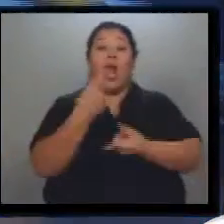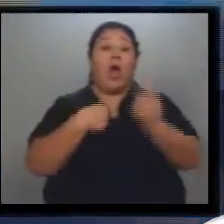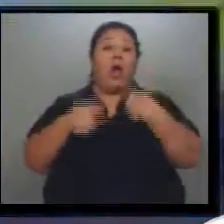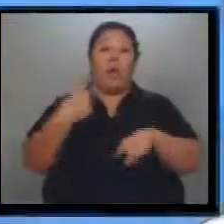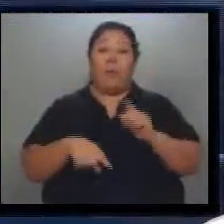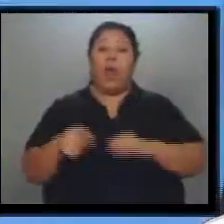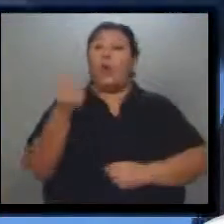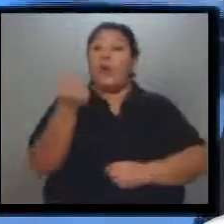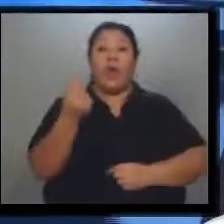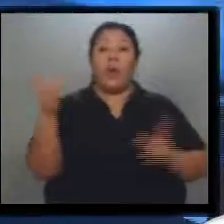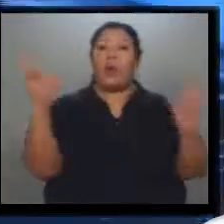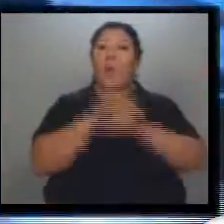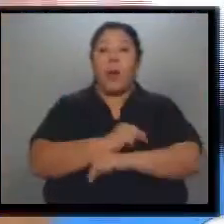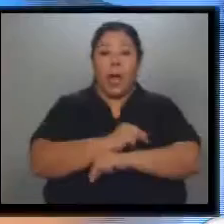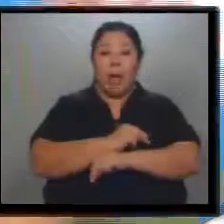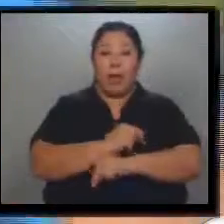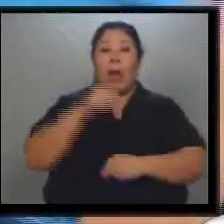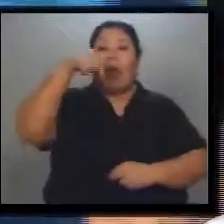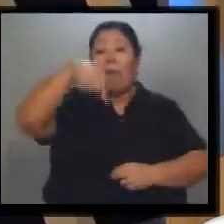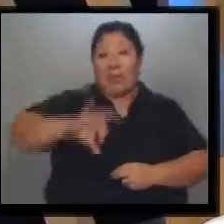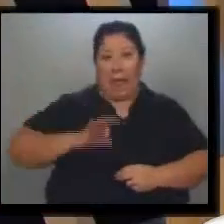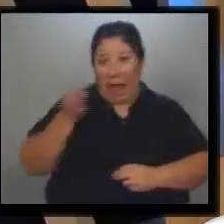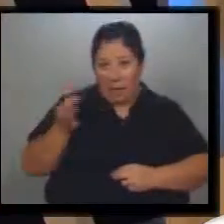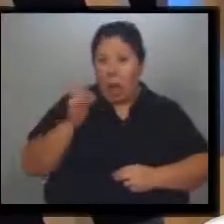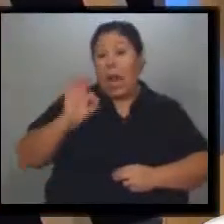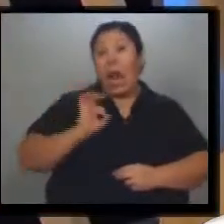para figuritas. Por este año. Bueno, el año que viene Marian, vemos. Marian,